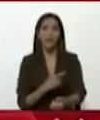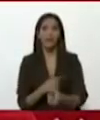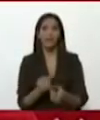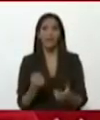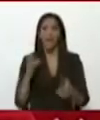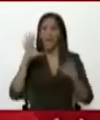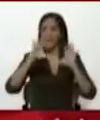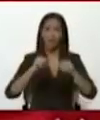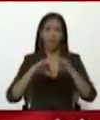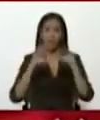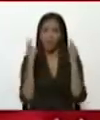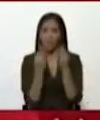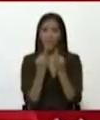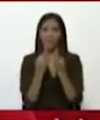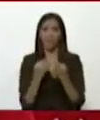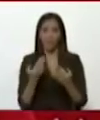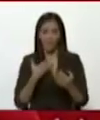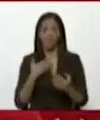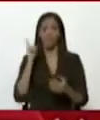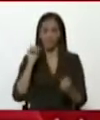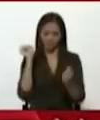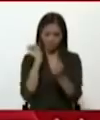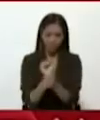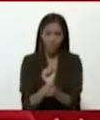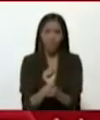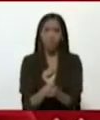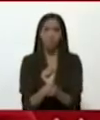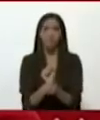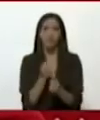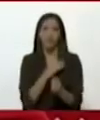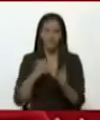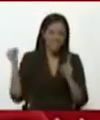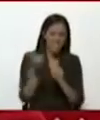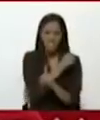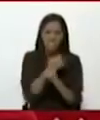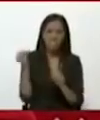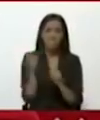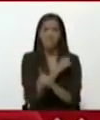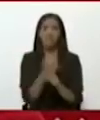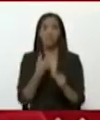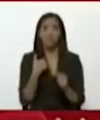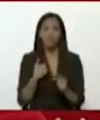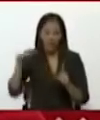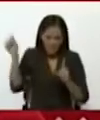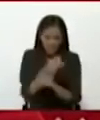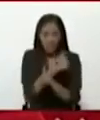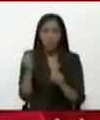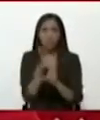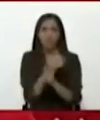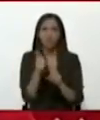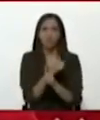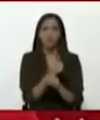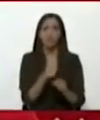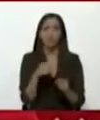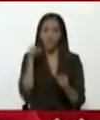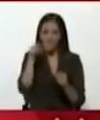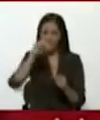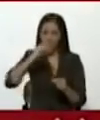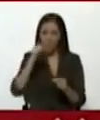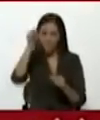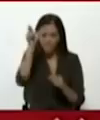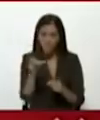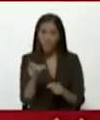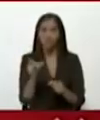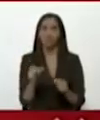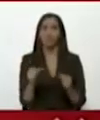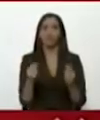familia, llevaron a mi persona. Bueno, fuimos torturados. Yo fui torturado por el inspector Valladares.